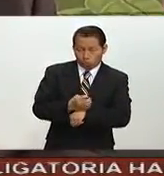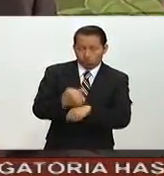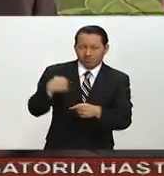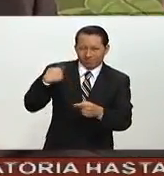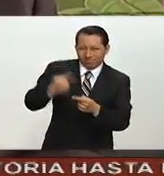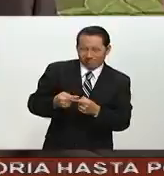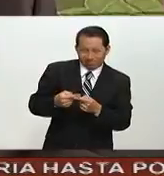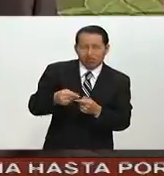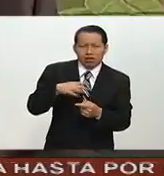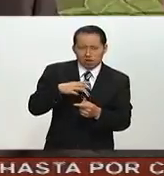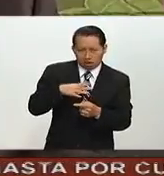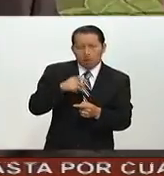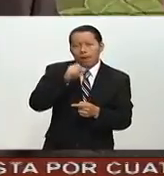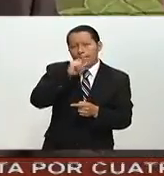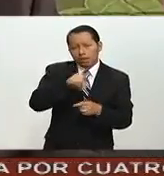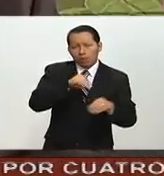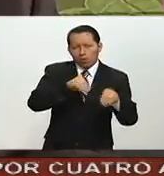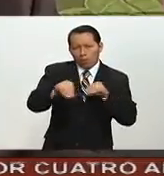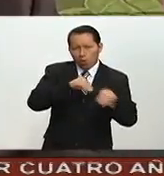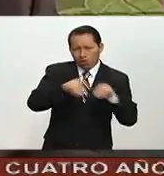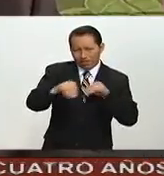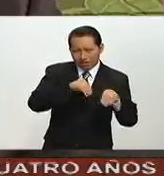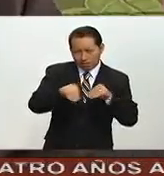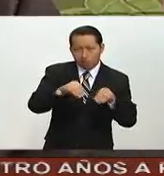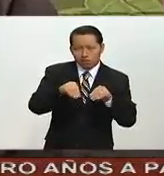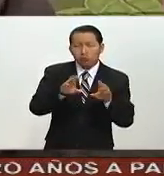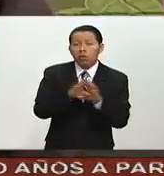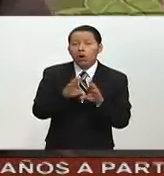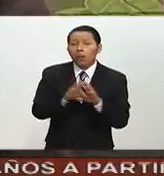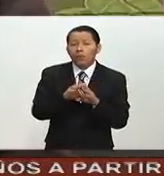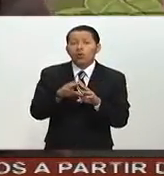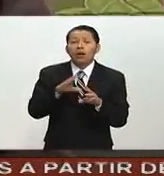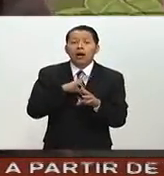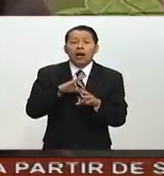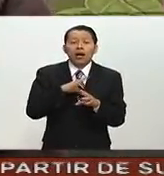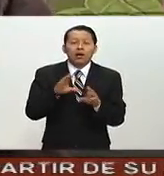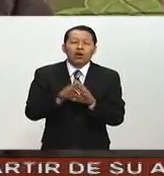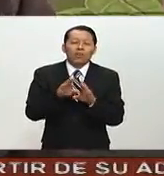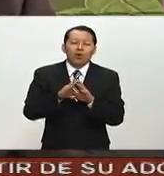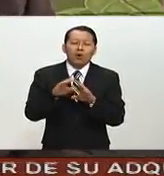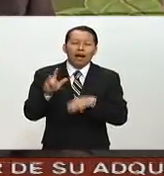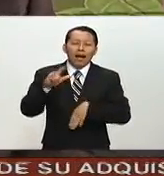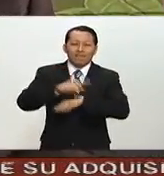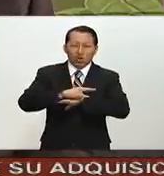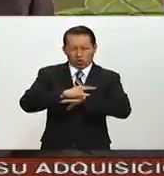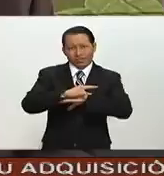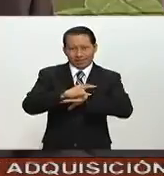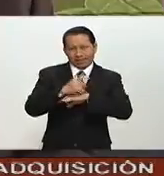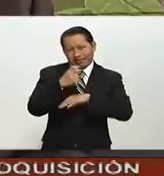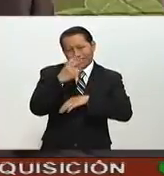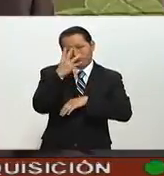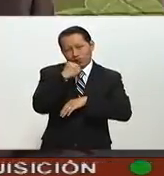Ludoteca Móvil, que ahora se presenta como un camión de safari. Está bonito, ¿verdad?